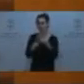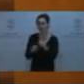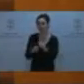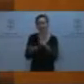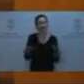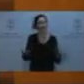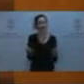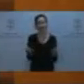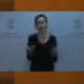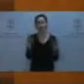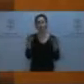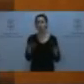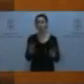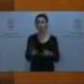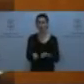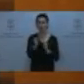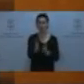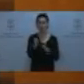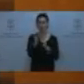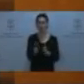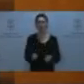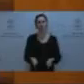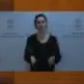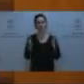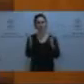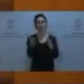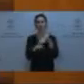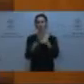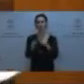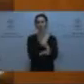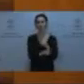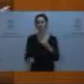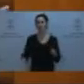¿Se pescan más salmones si se permite la comercialización?